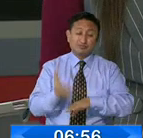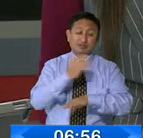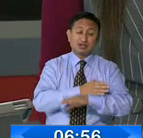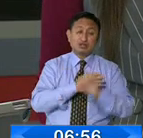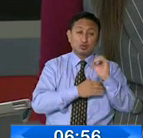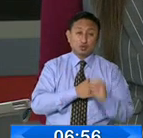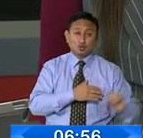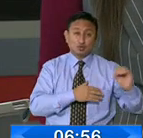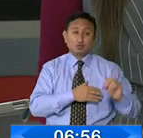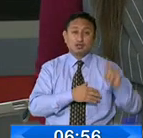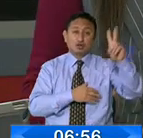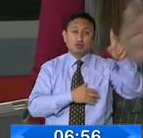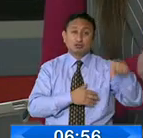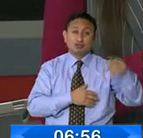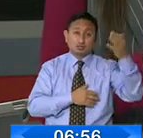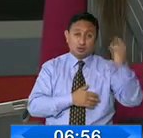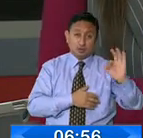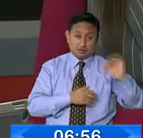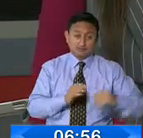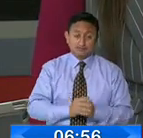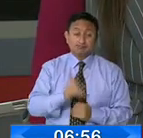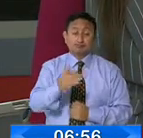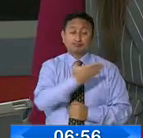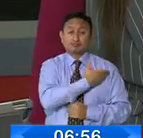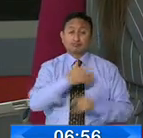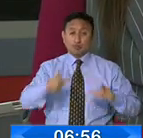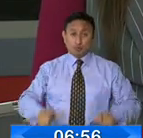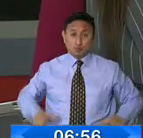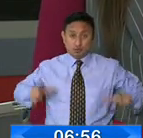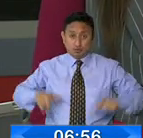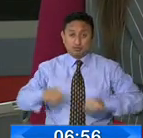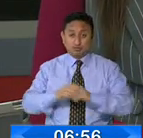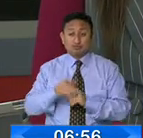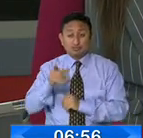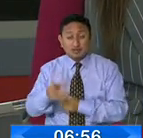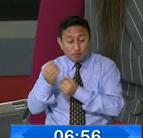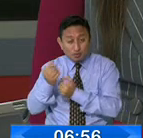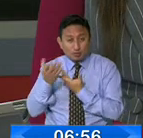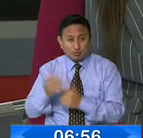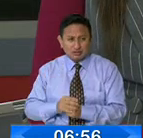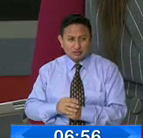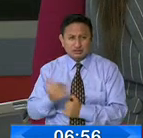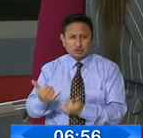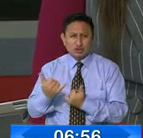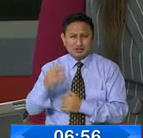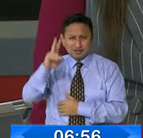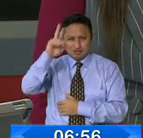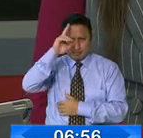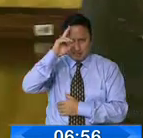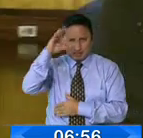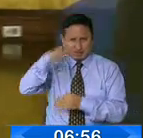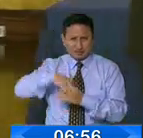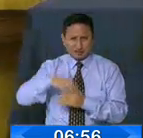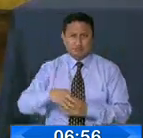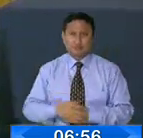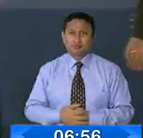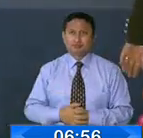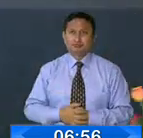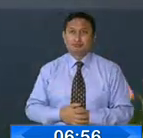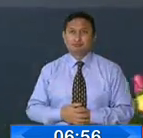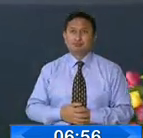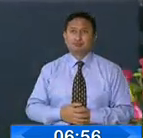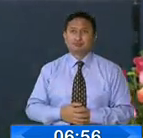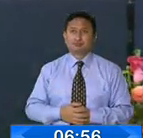mes de octubre del 2019. El primer mandatario calificó al informe como una manipulación electoral. Fue